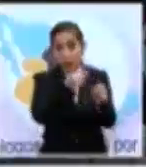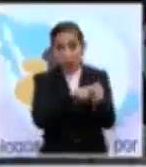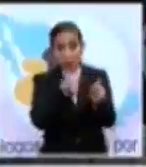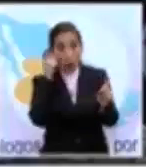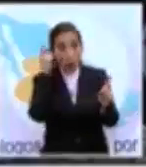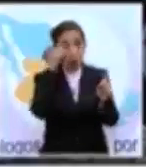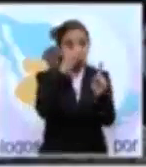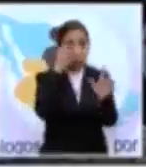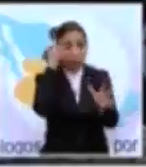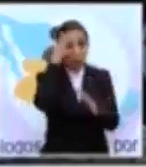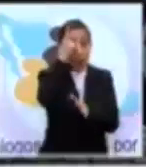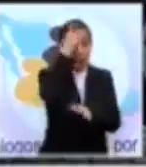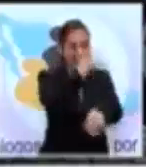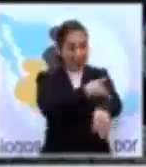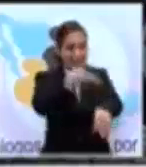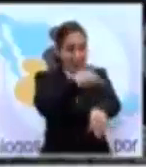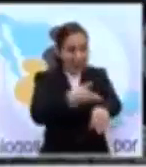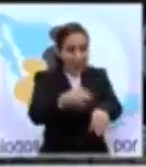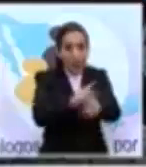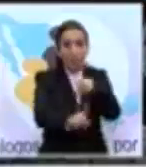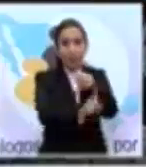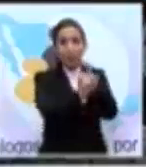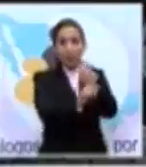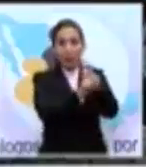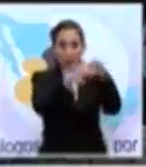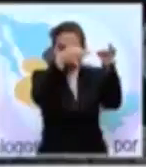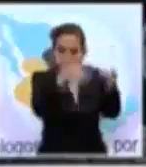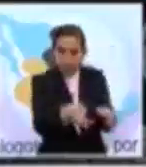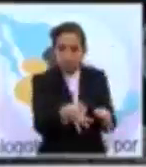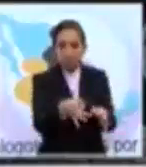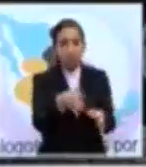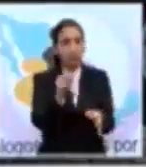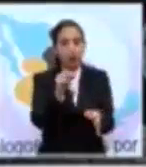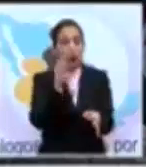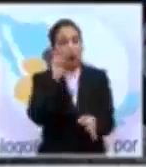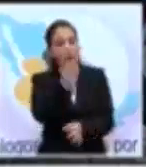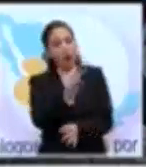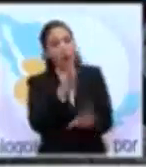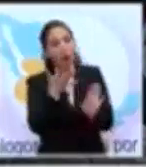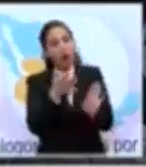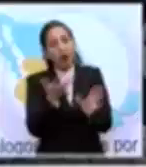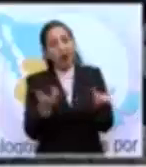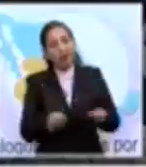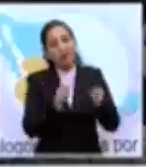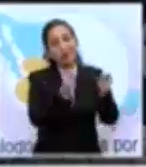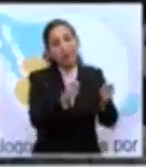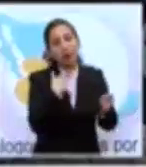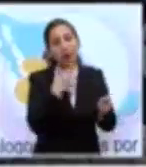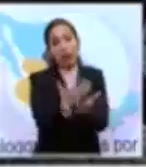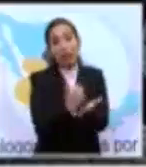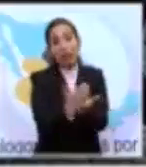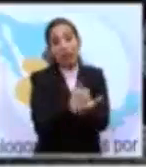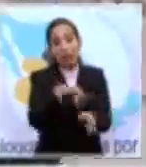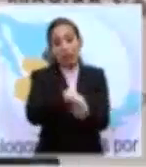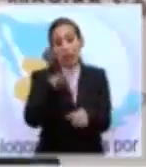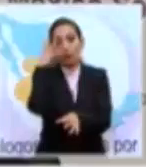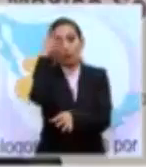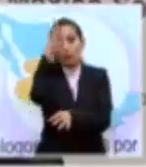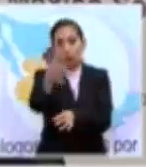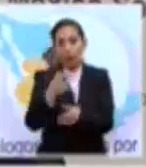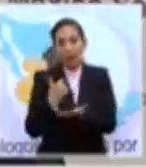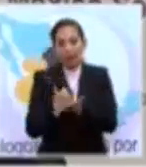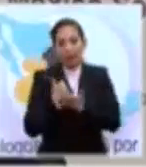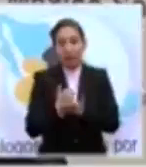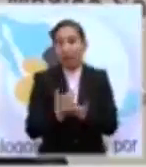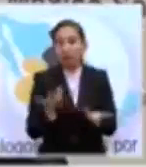de resolver el problema a la gente, un problema de fondo, sino lo veíamos con el fin de llevar votos a los partidos políticos. Y creo que